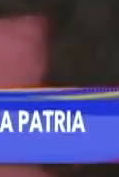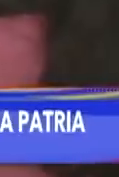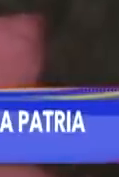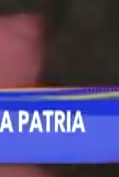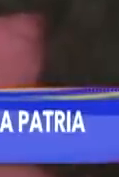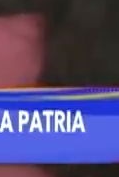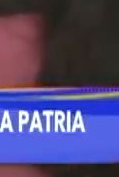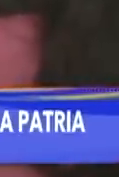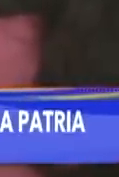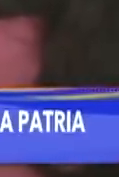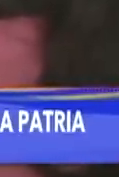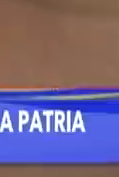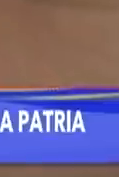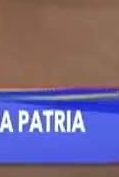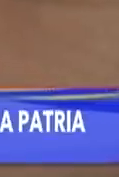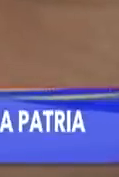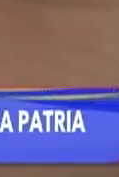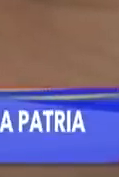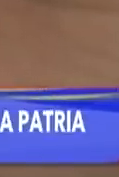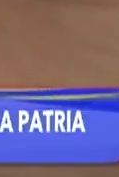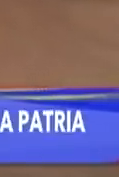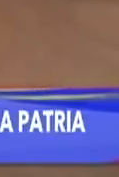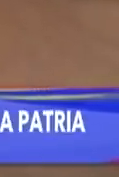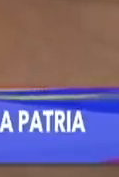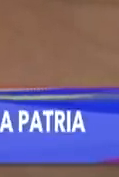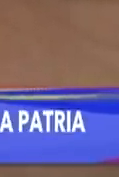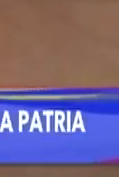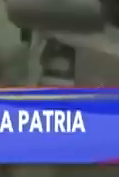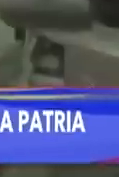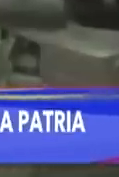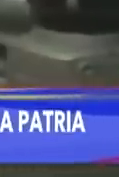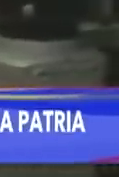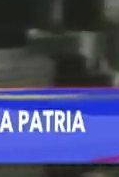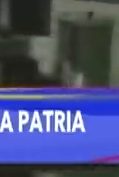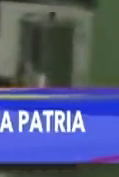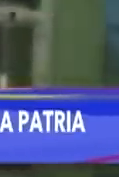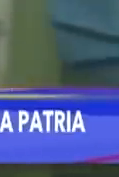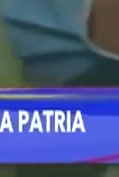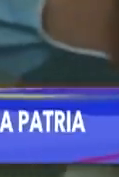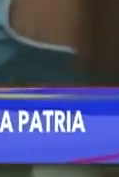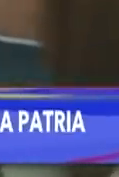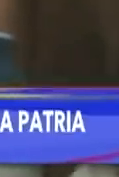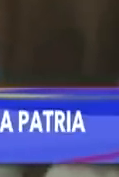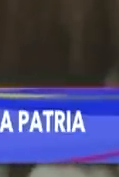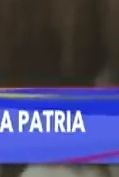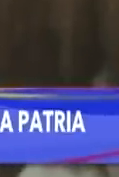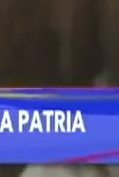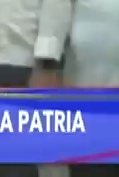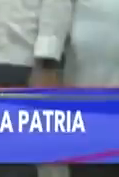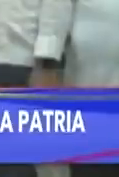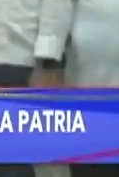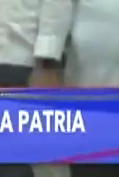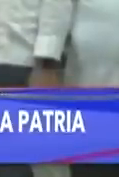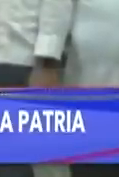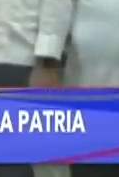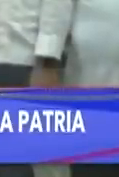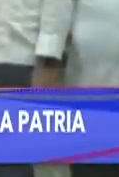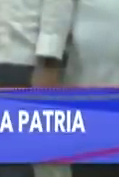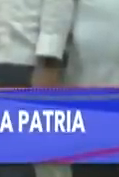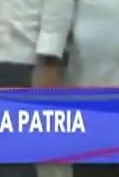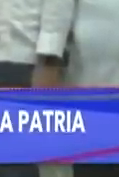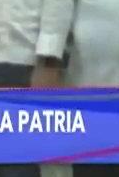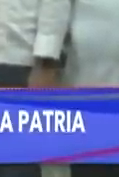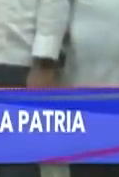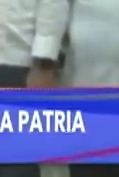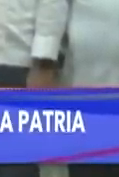especialistas cubanos en oftalmología, todo un grupo especializado para atender a nuestro